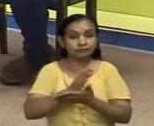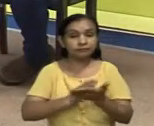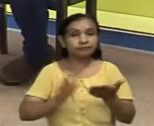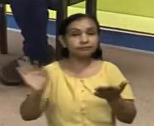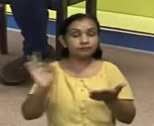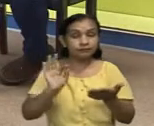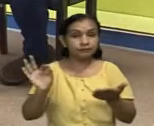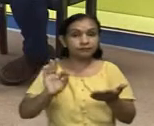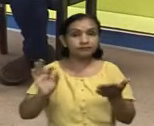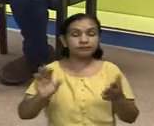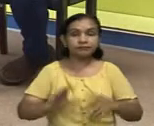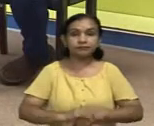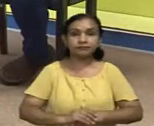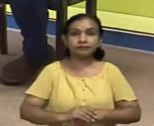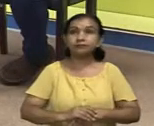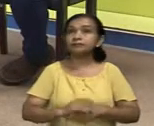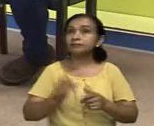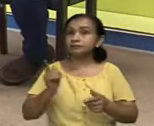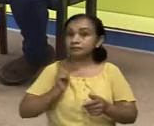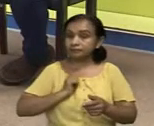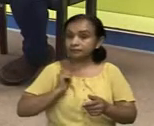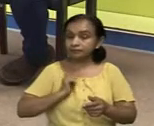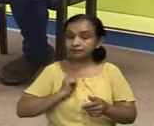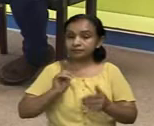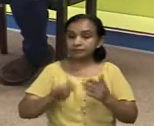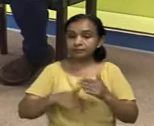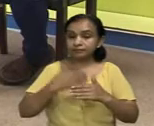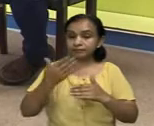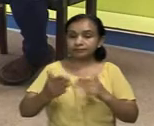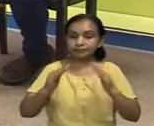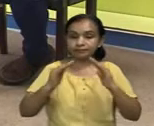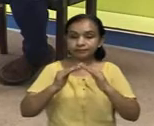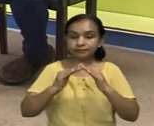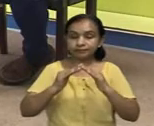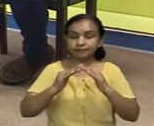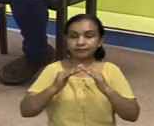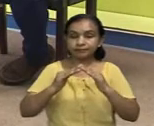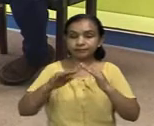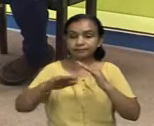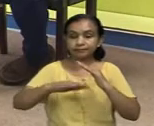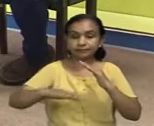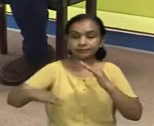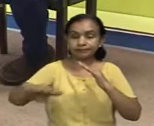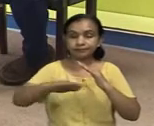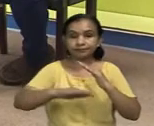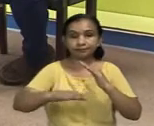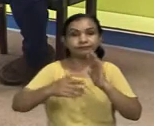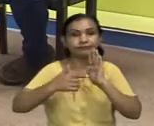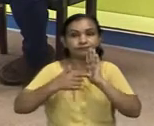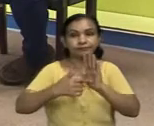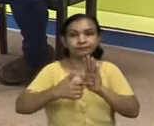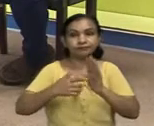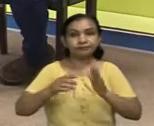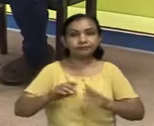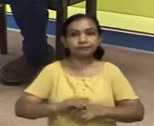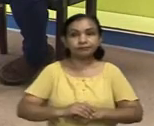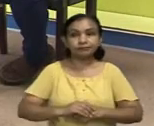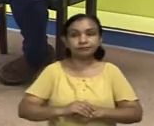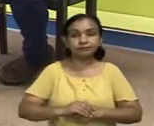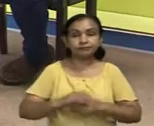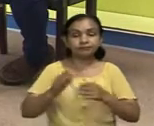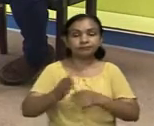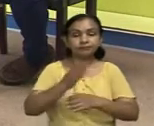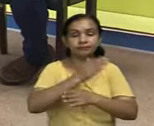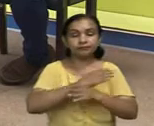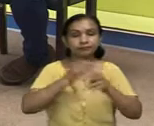artificial. Que estos normalmente se encuentran extradomiciliar, en los patios, por ejemplo. En el caso, antes de que